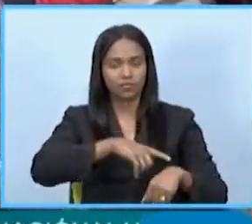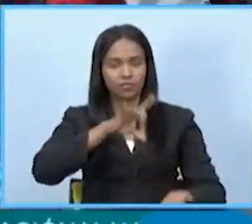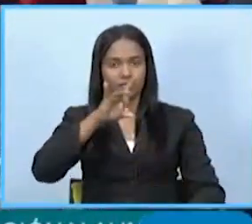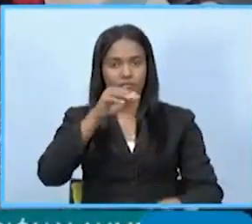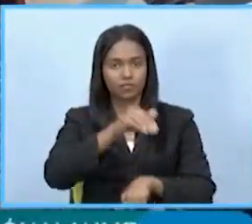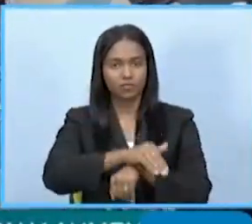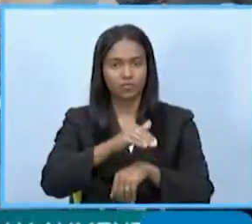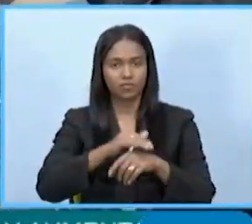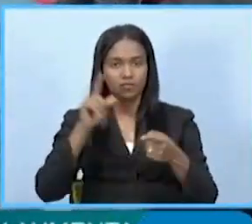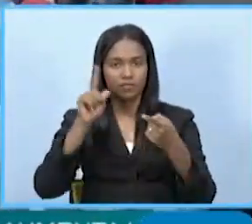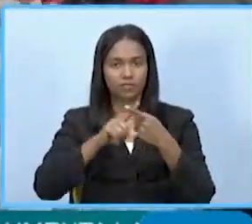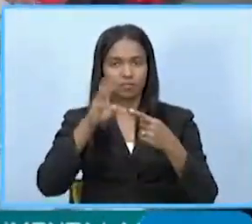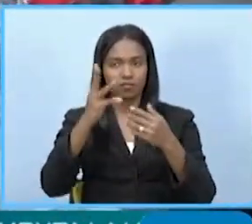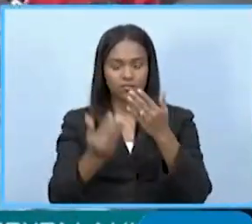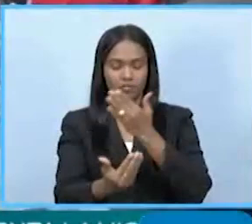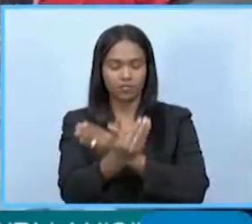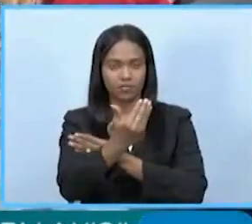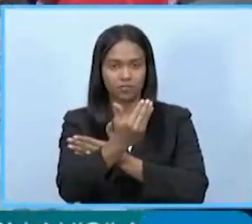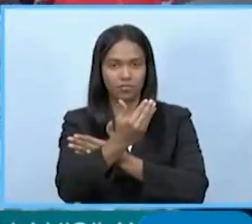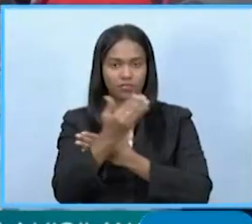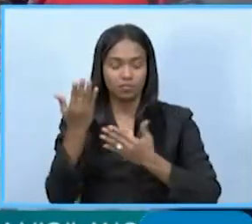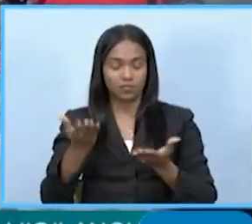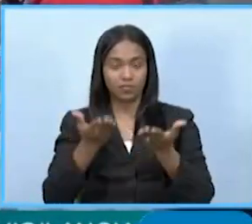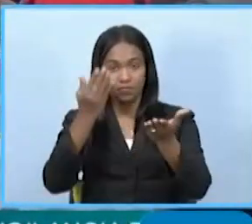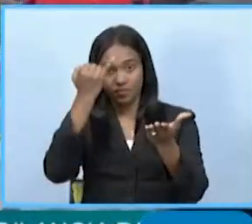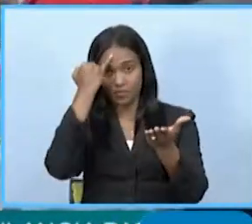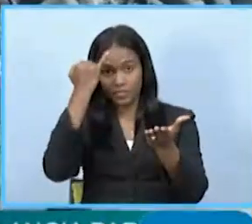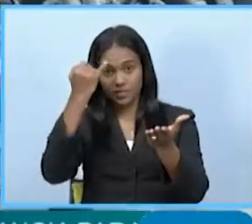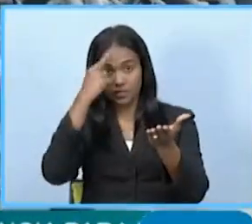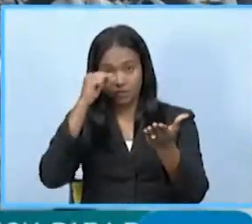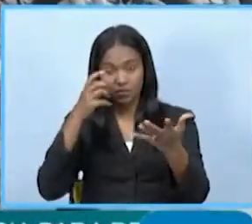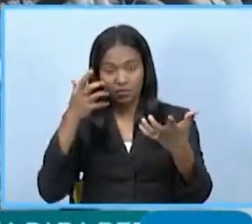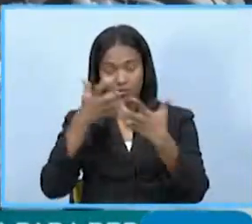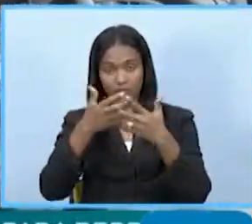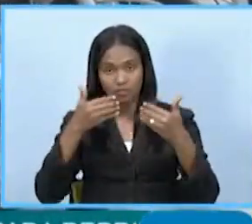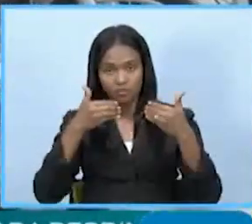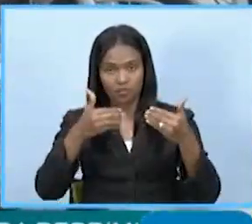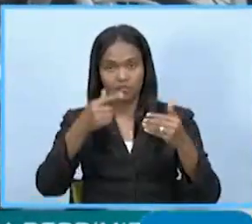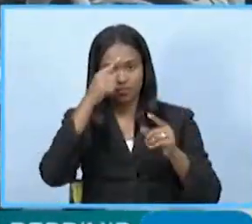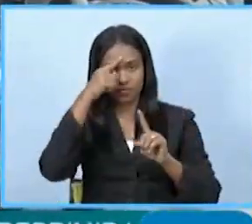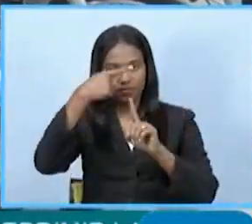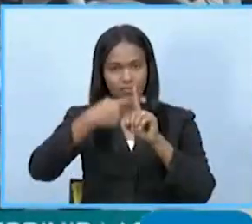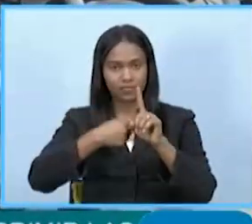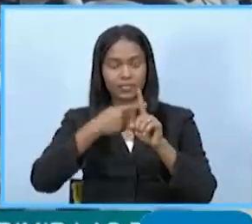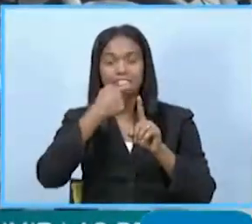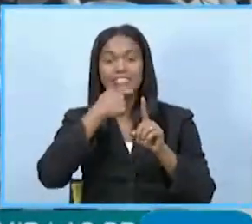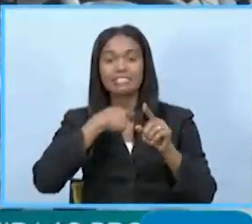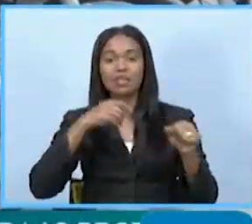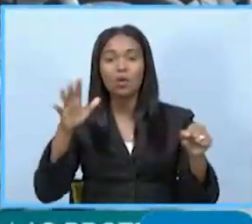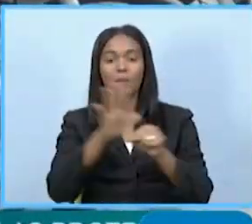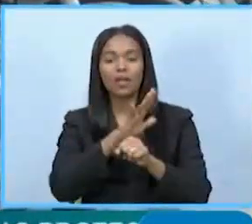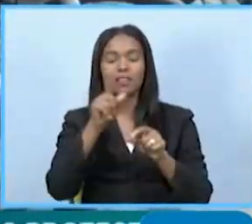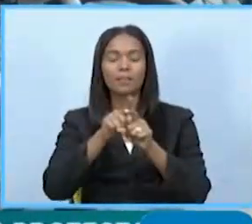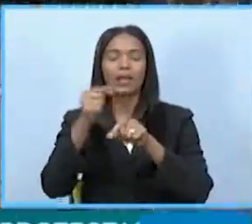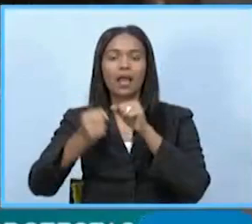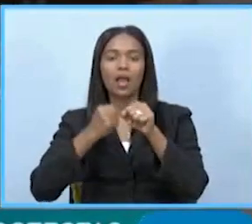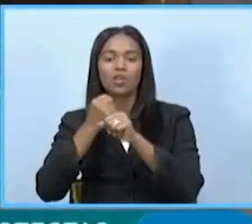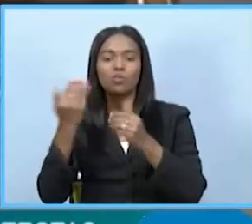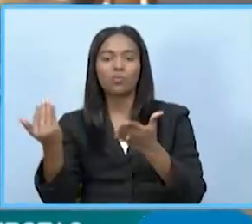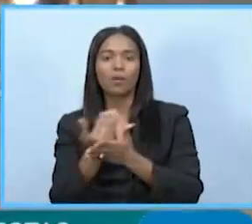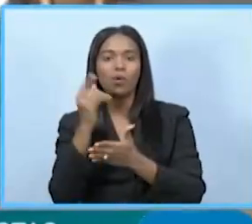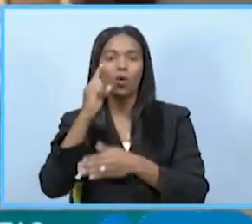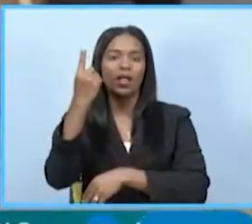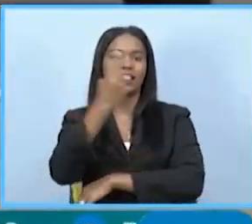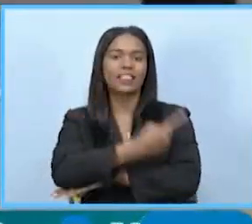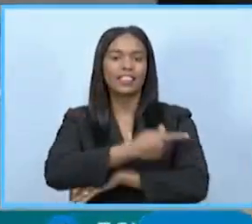de la noche hasta las 6 de la mañana. La propuesta es para que se aplique durante todo el mes de diciembre, incluyendo Año Nuevo y Día de Reyes.